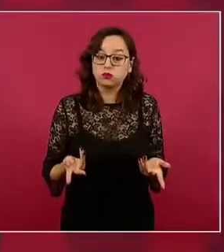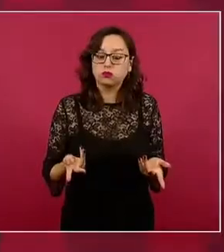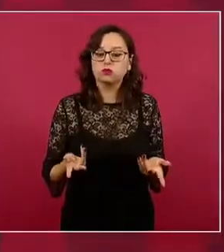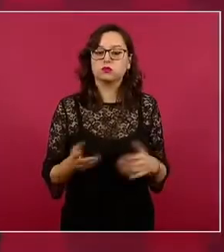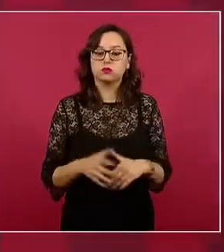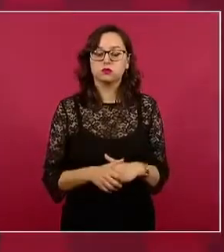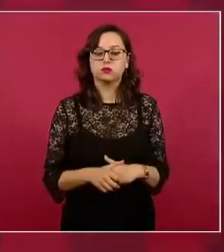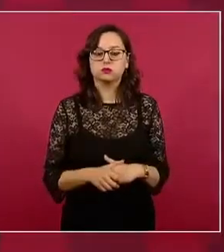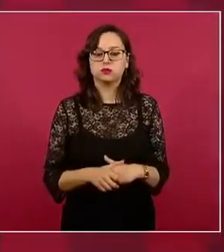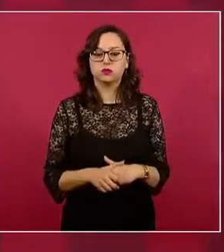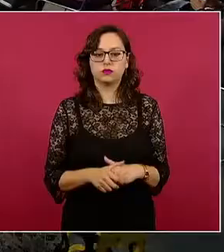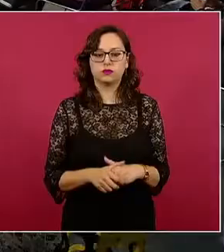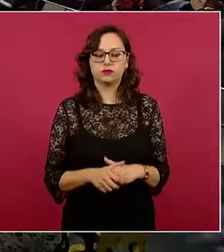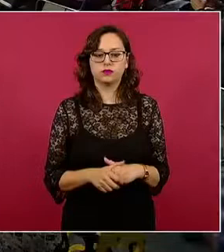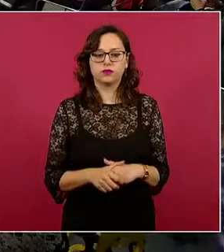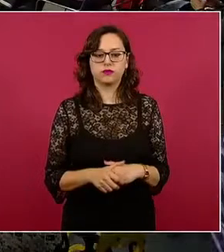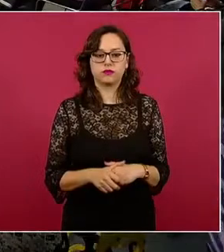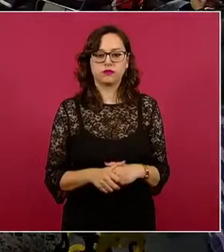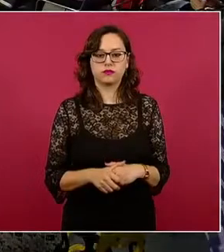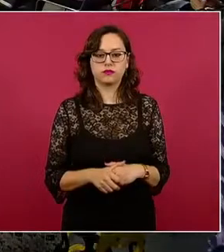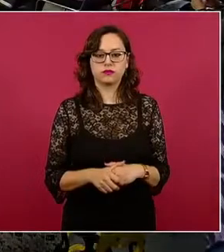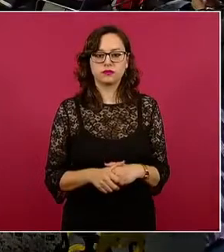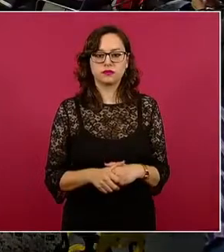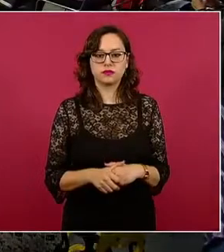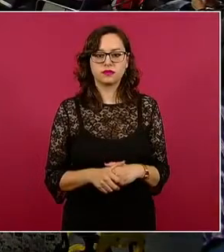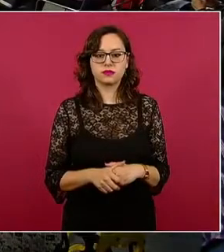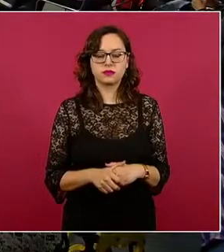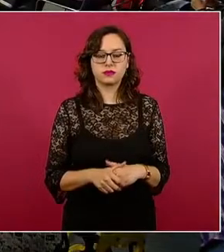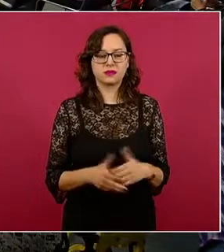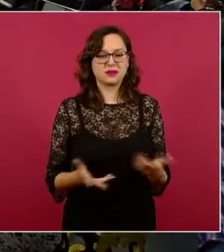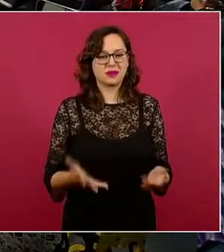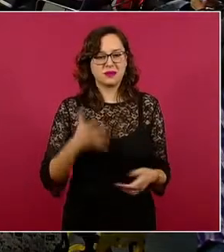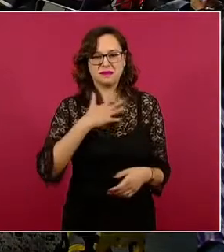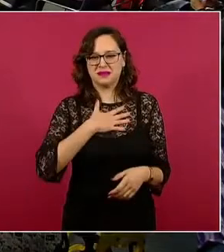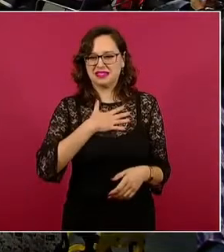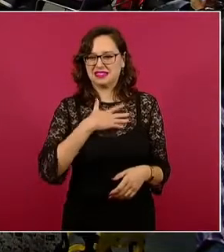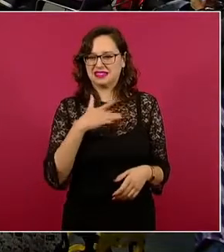A mí cómo me patea el hígado